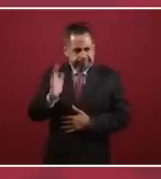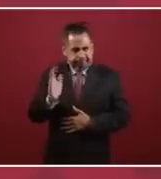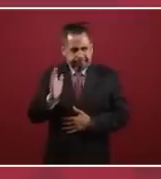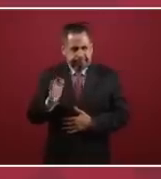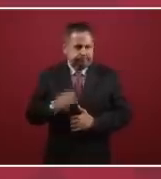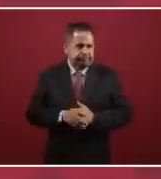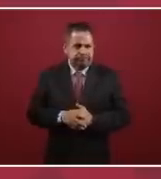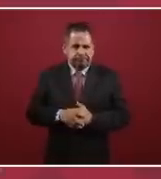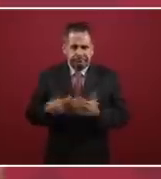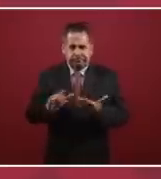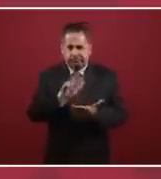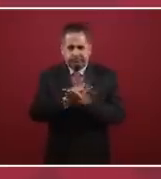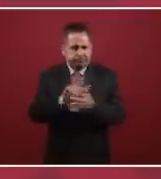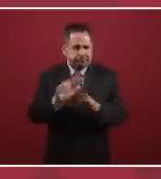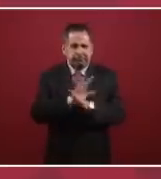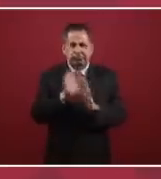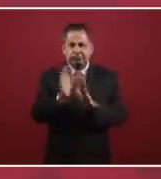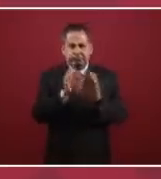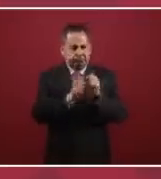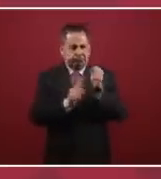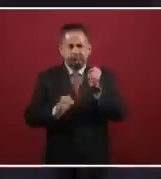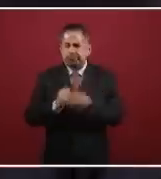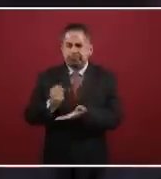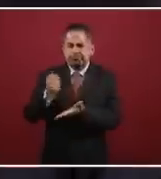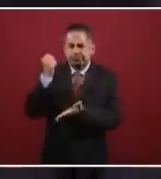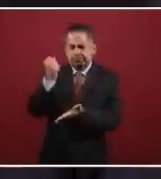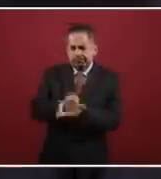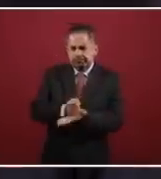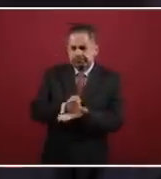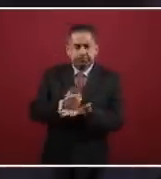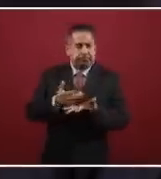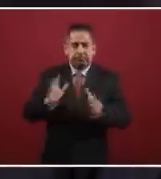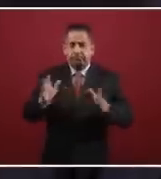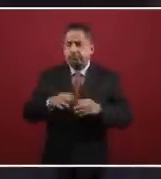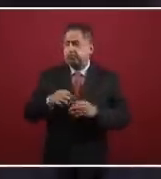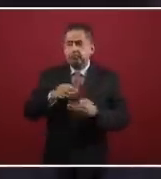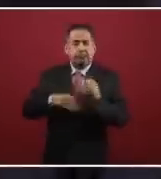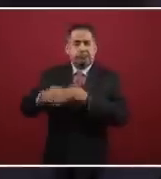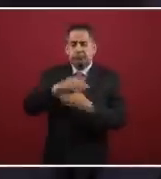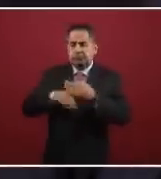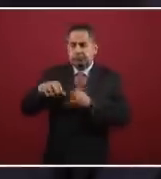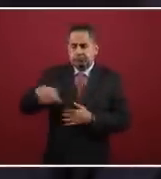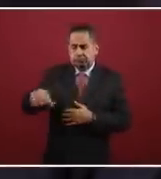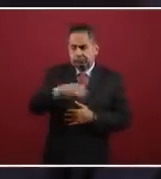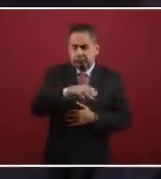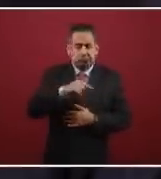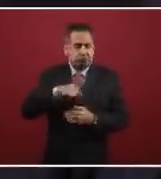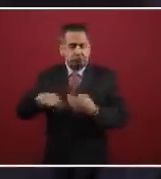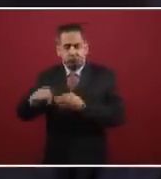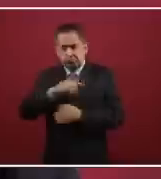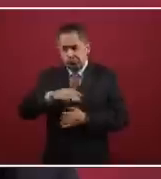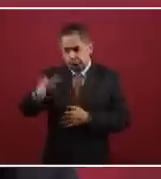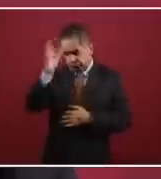fue una reforma constitucional aprobada por todos, hubo consenso.